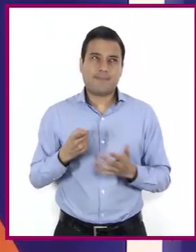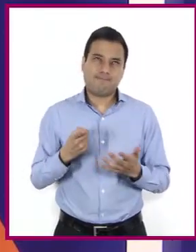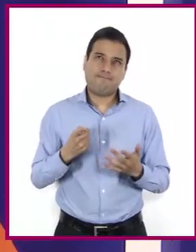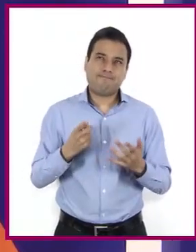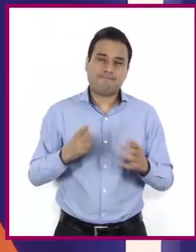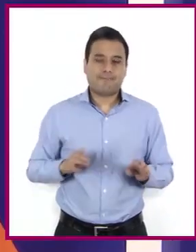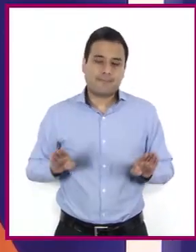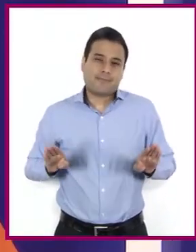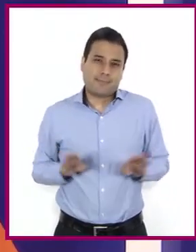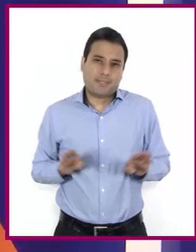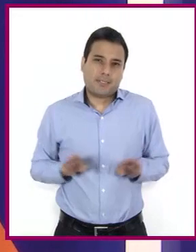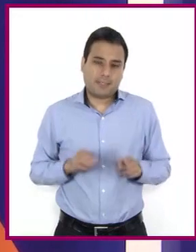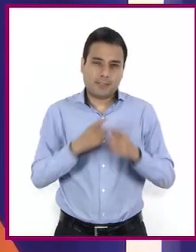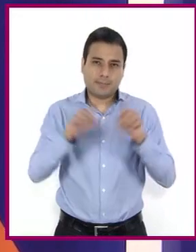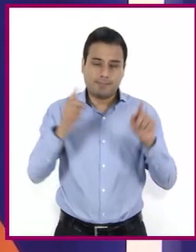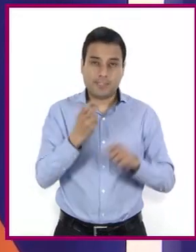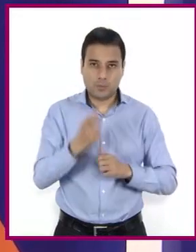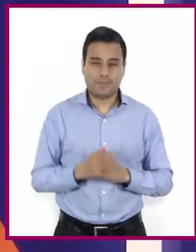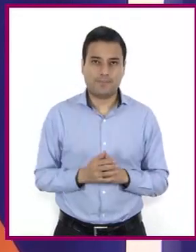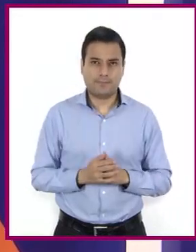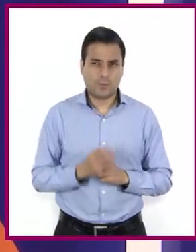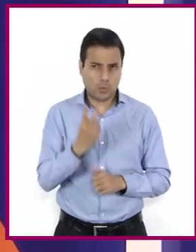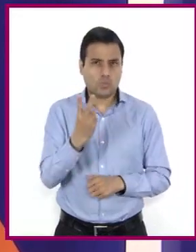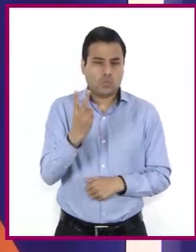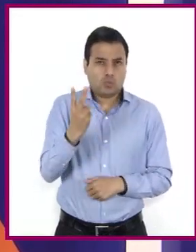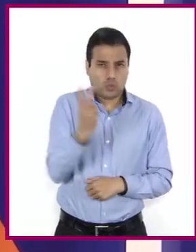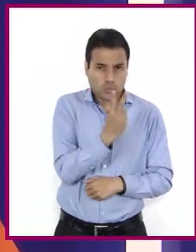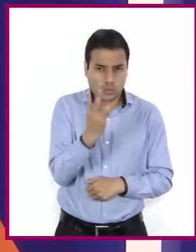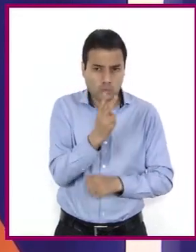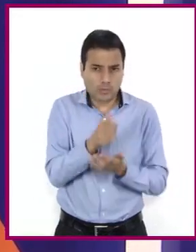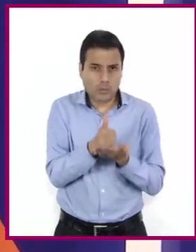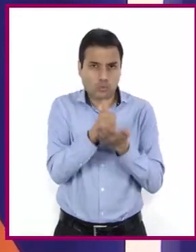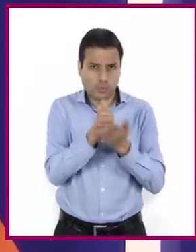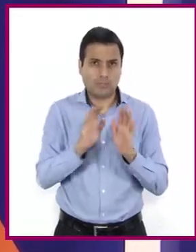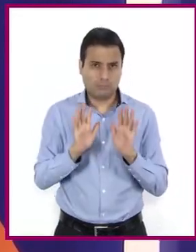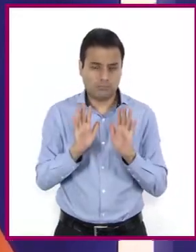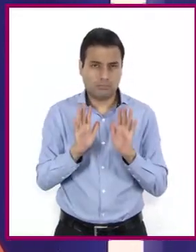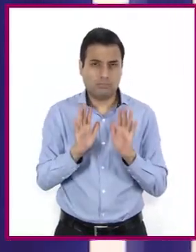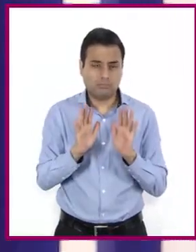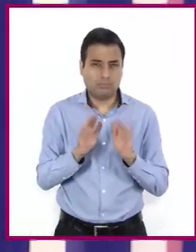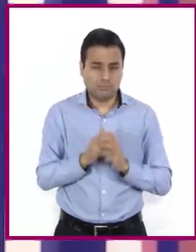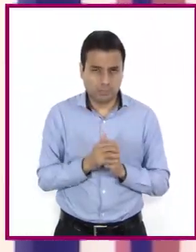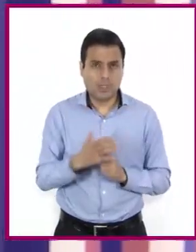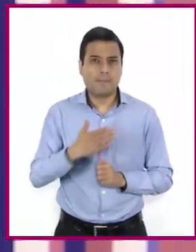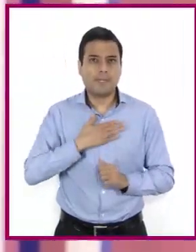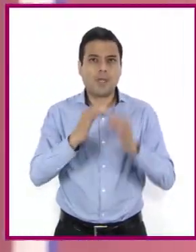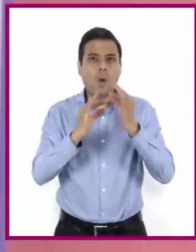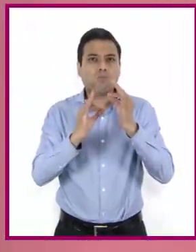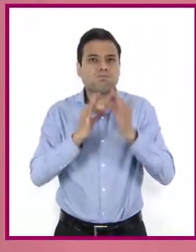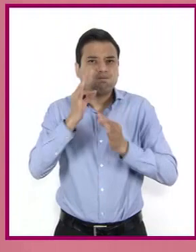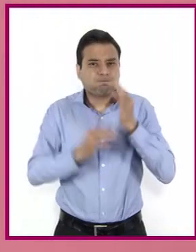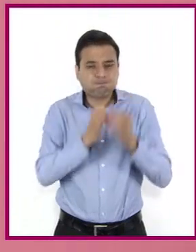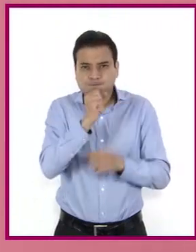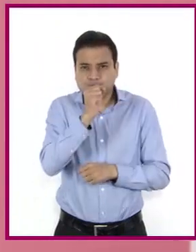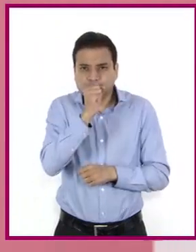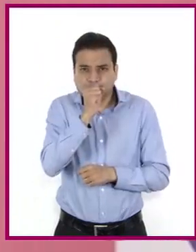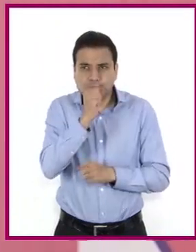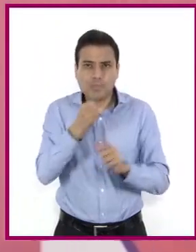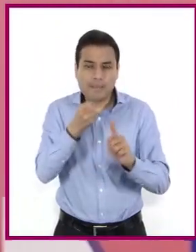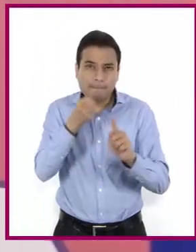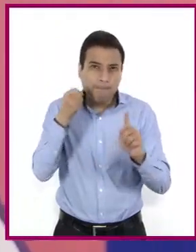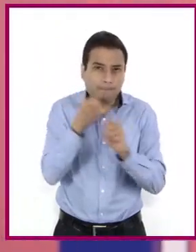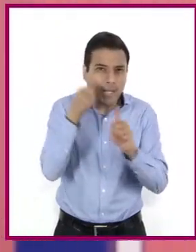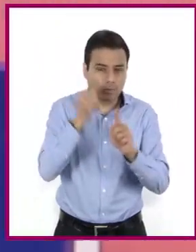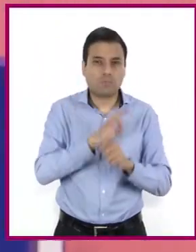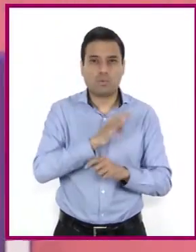situaciones. Exacto, pero ambas nos pueden dar información de los alcances e impacto de nuestra campaña. Hay que